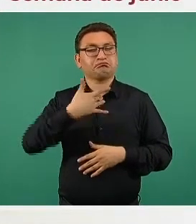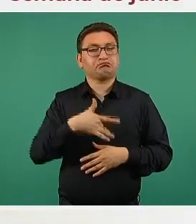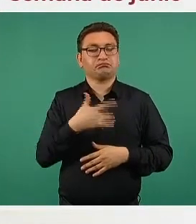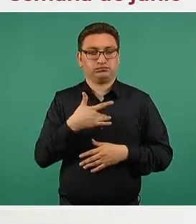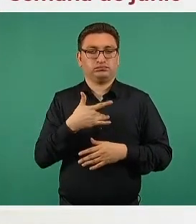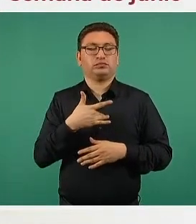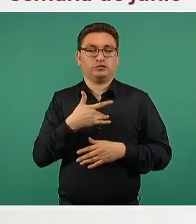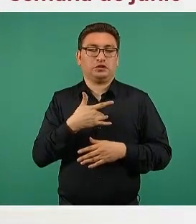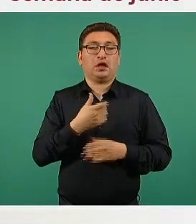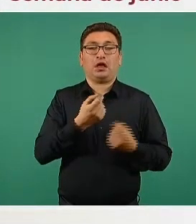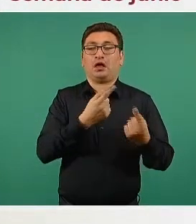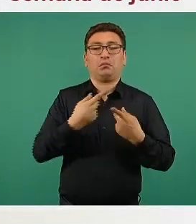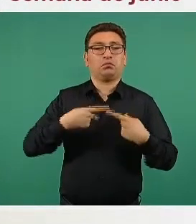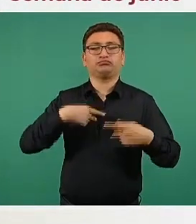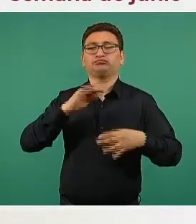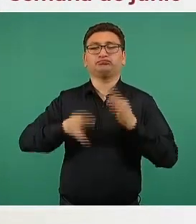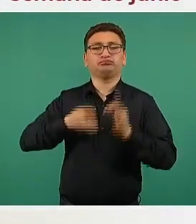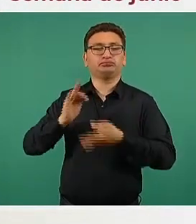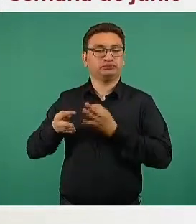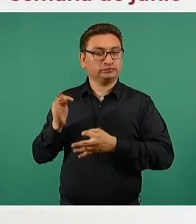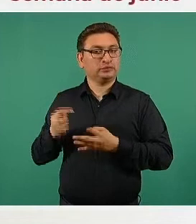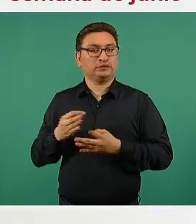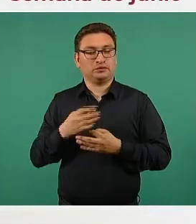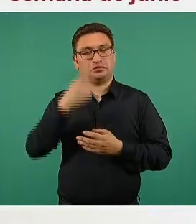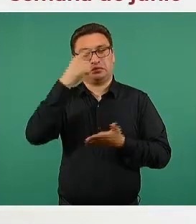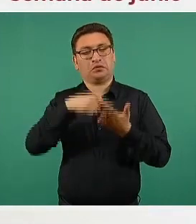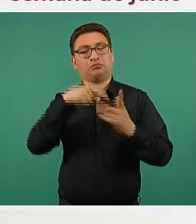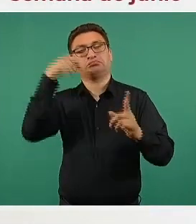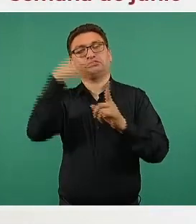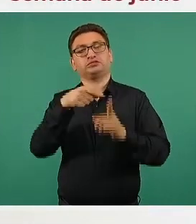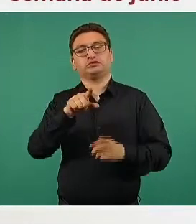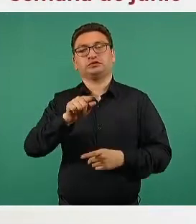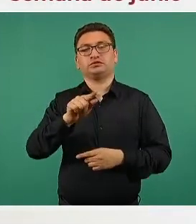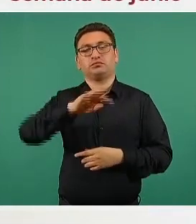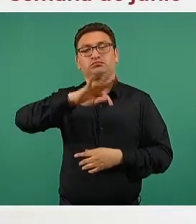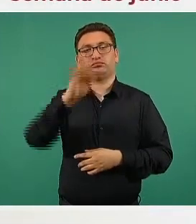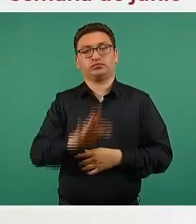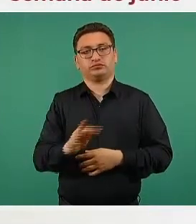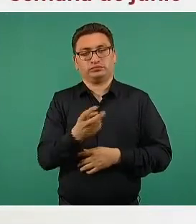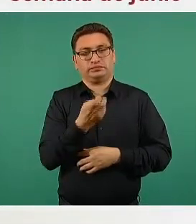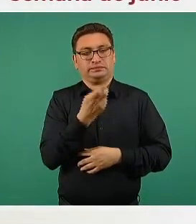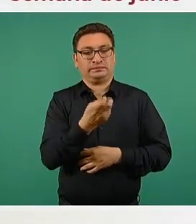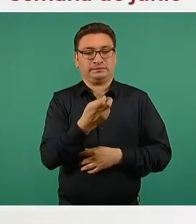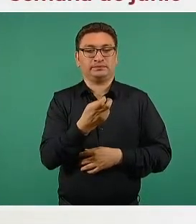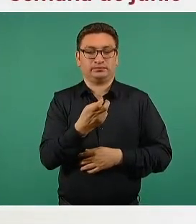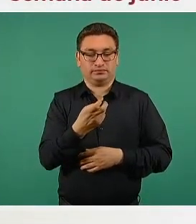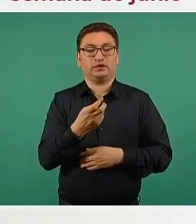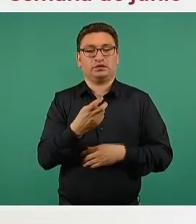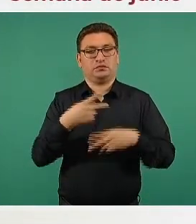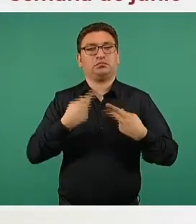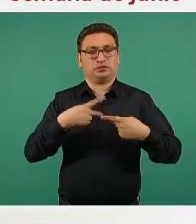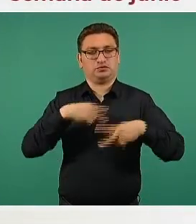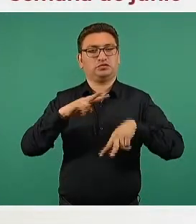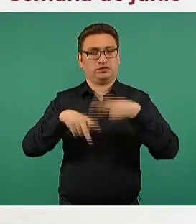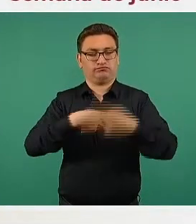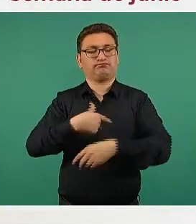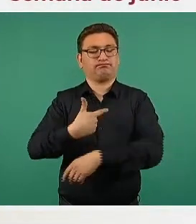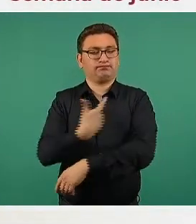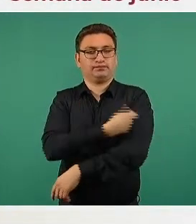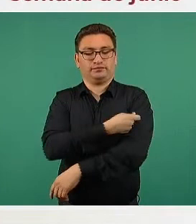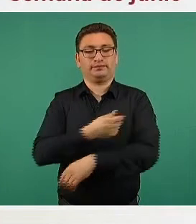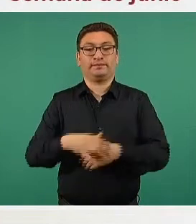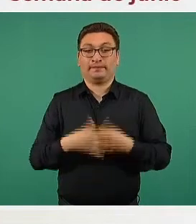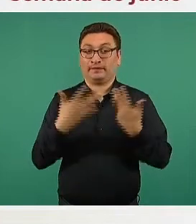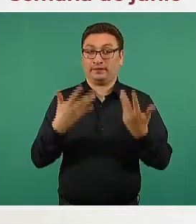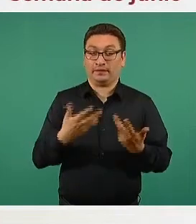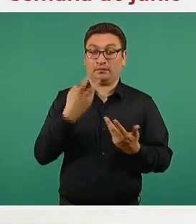de aceptabilidad, estamos poniendo esta meta del 70% de esta población que acudirá a la vacunación, y